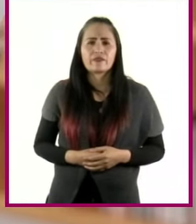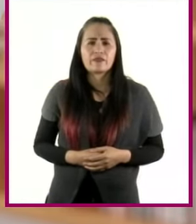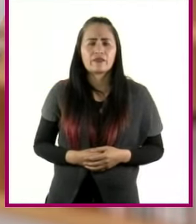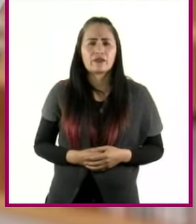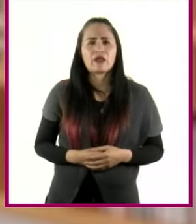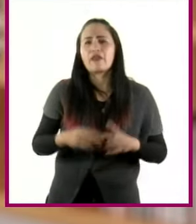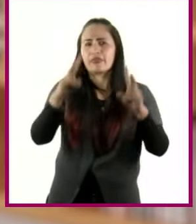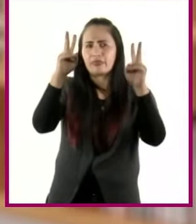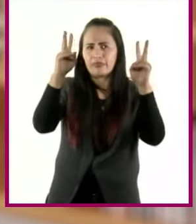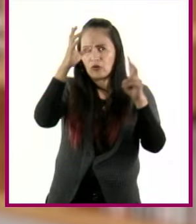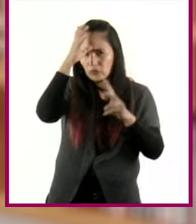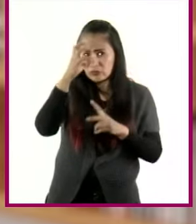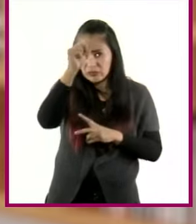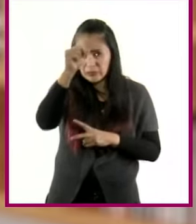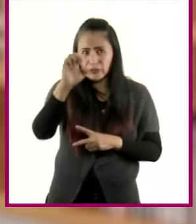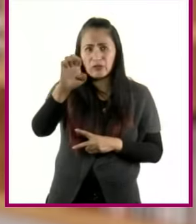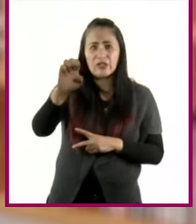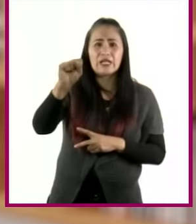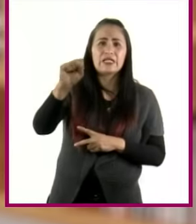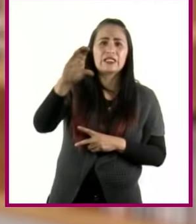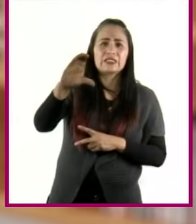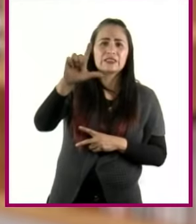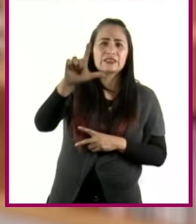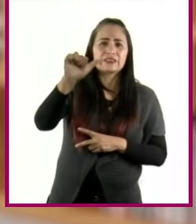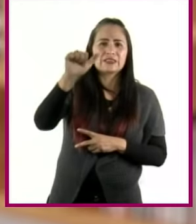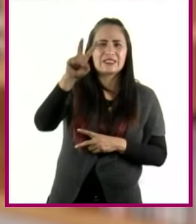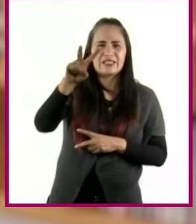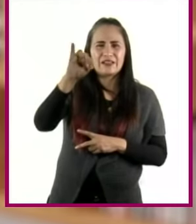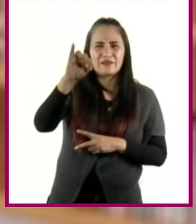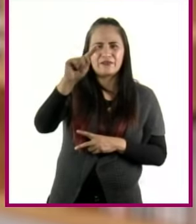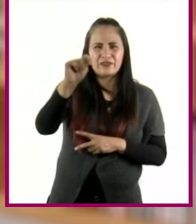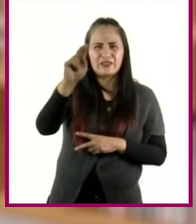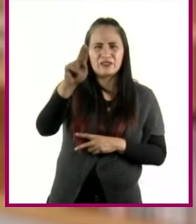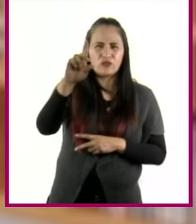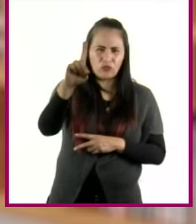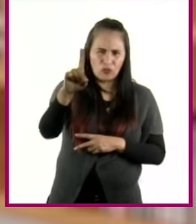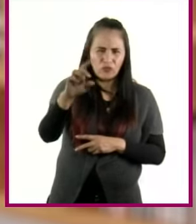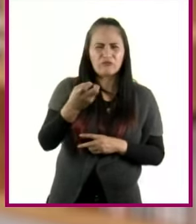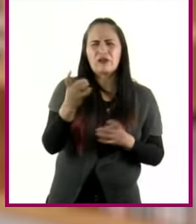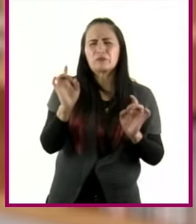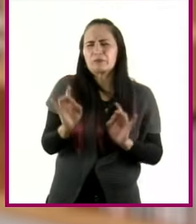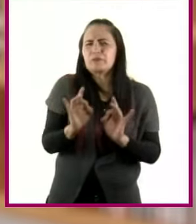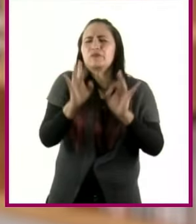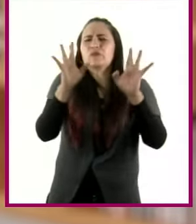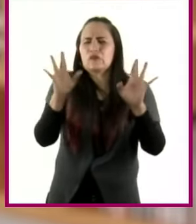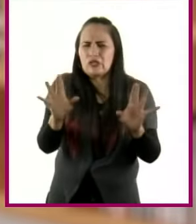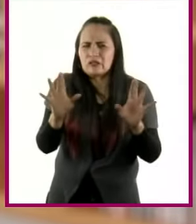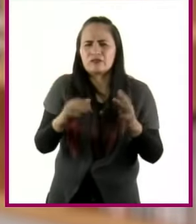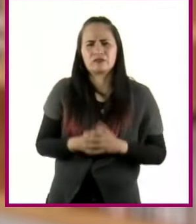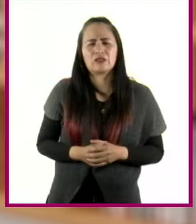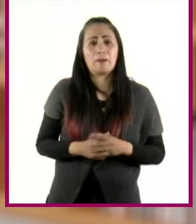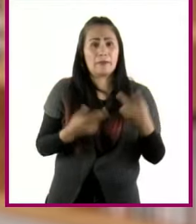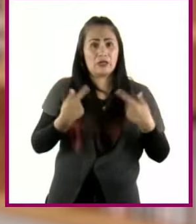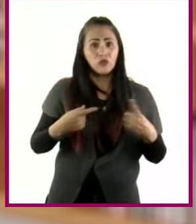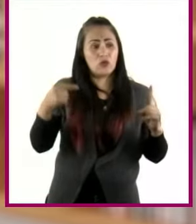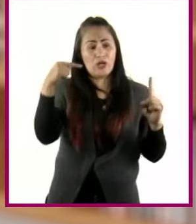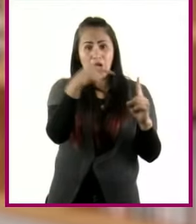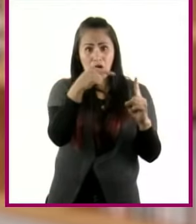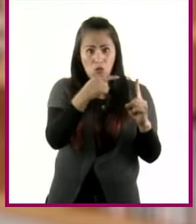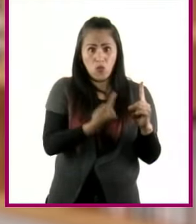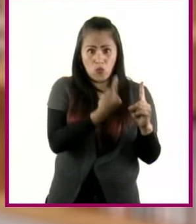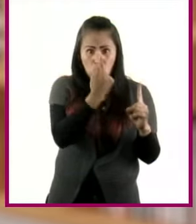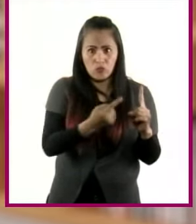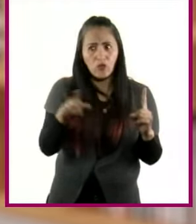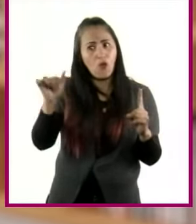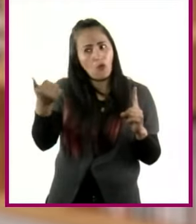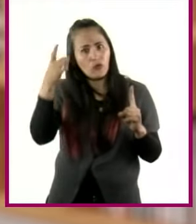término esclavitud hace alusión a una institución jurídica o una circunstancia mediante la cual un sujeto es propiedad